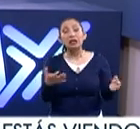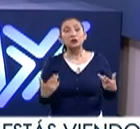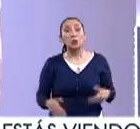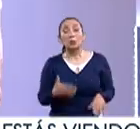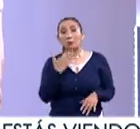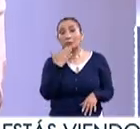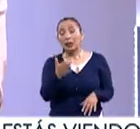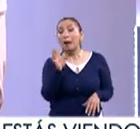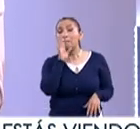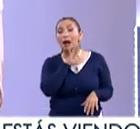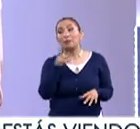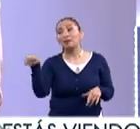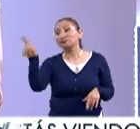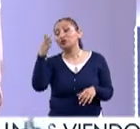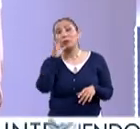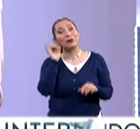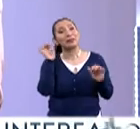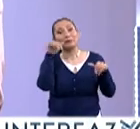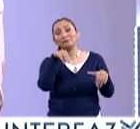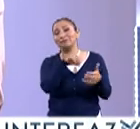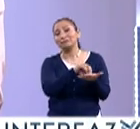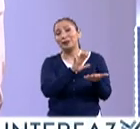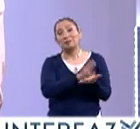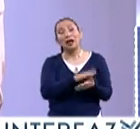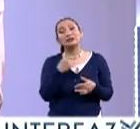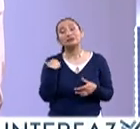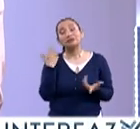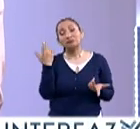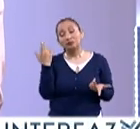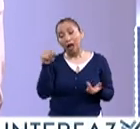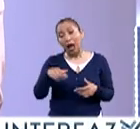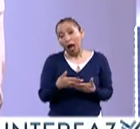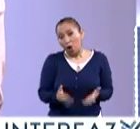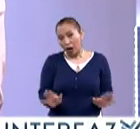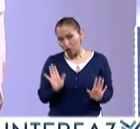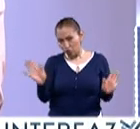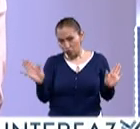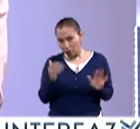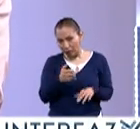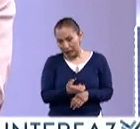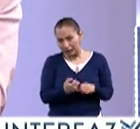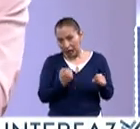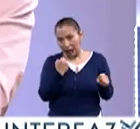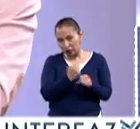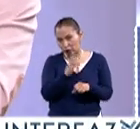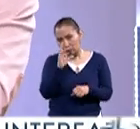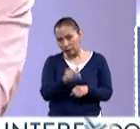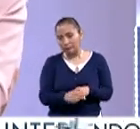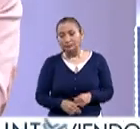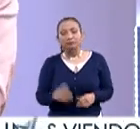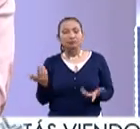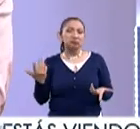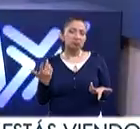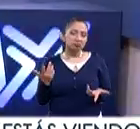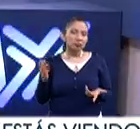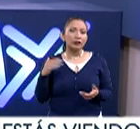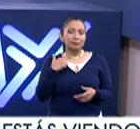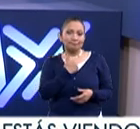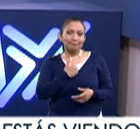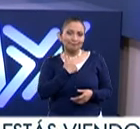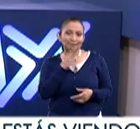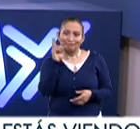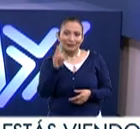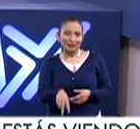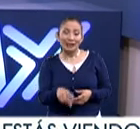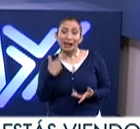La buena, la mala, pues es que ya no se van a poder inscribir, al menos por ahora. Al menos en este año, Omar. Entonces, pues lo siento,